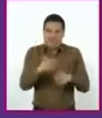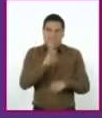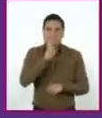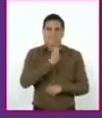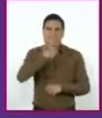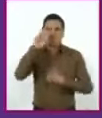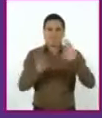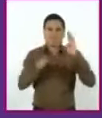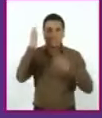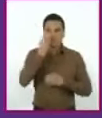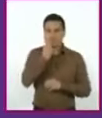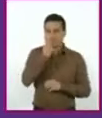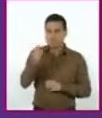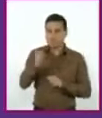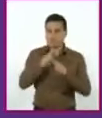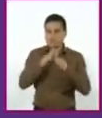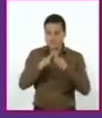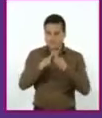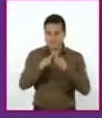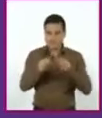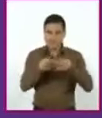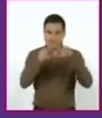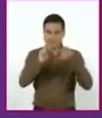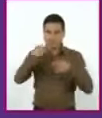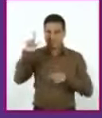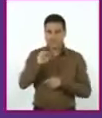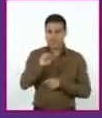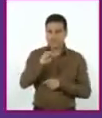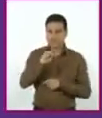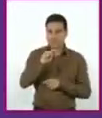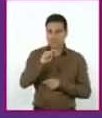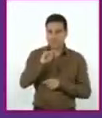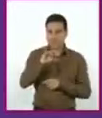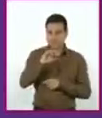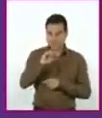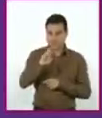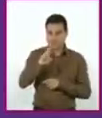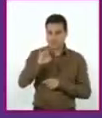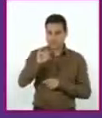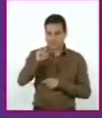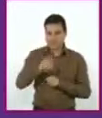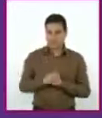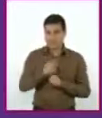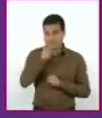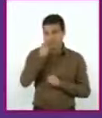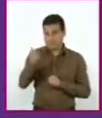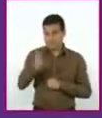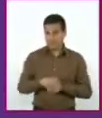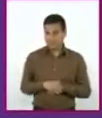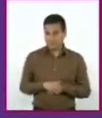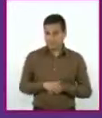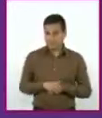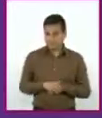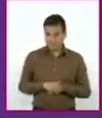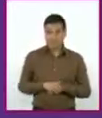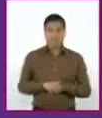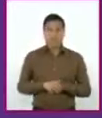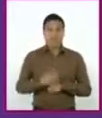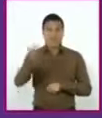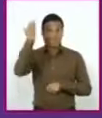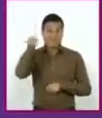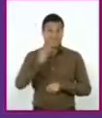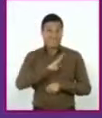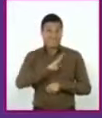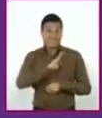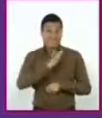historiador Antonio Rubial García, al conversar sobre el nuevo orden social establecido tras la conquista en